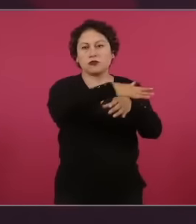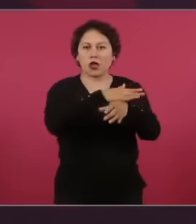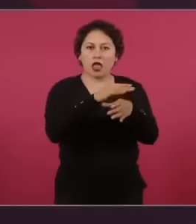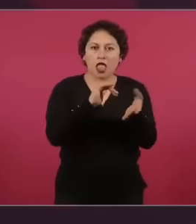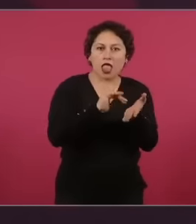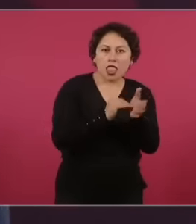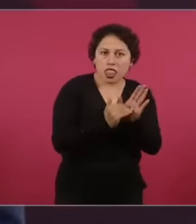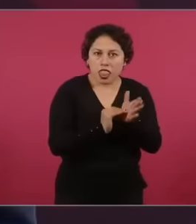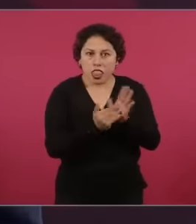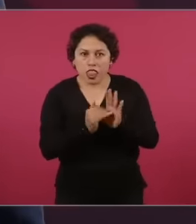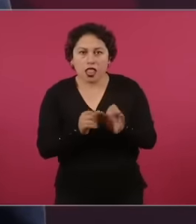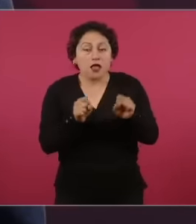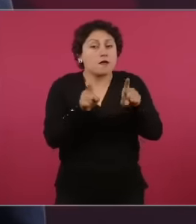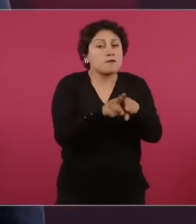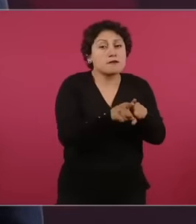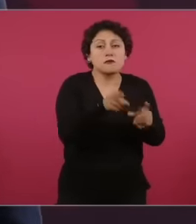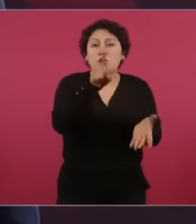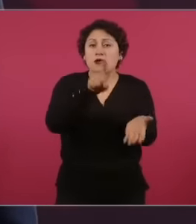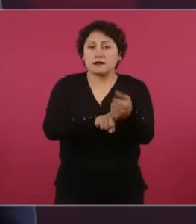existe en el Poder Judicial,